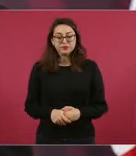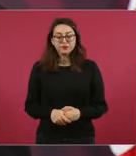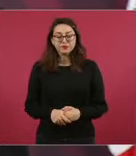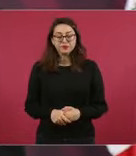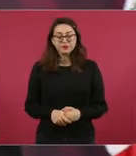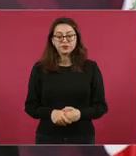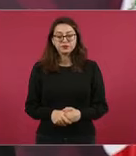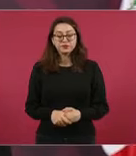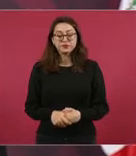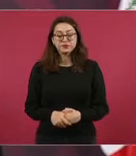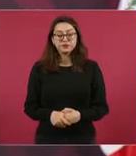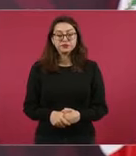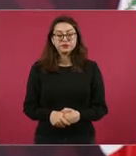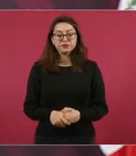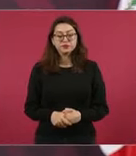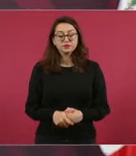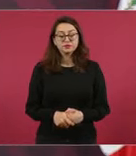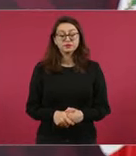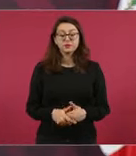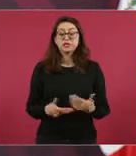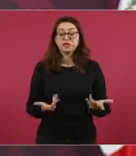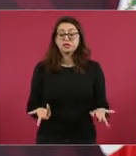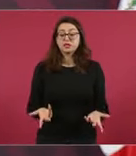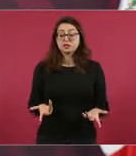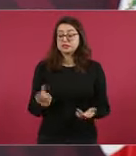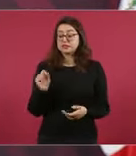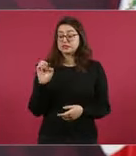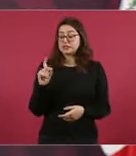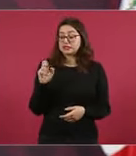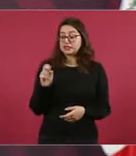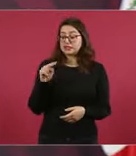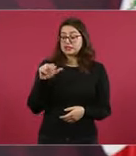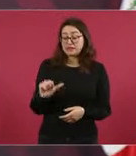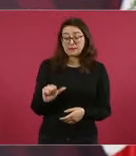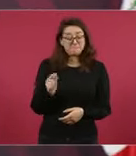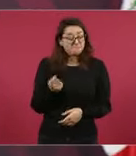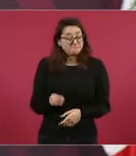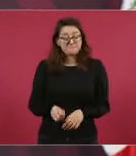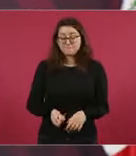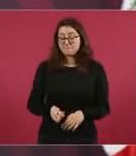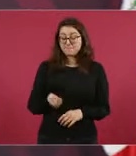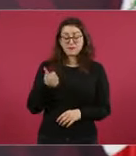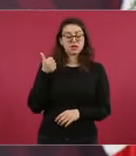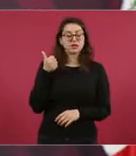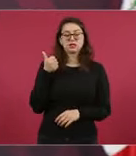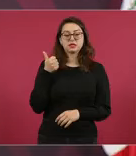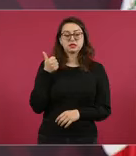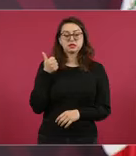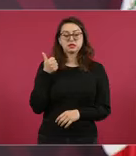la Secretaría de la Defensa está cumpliendo la misión